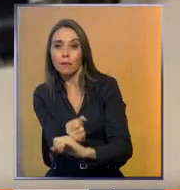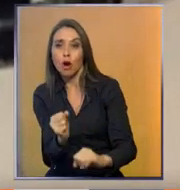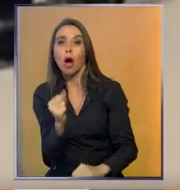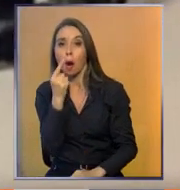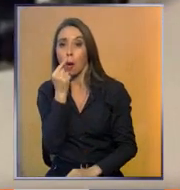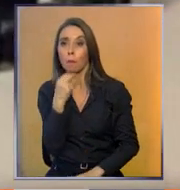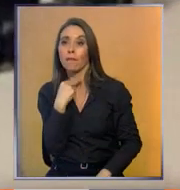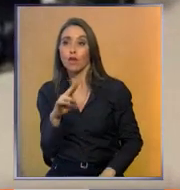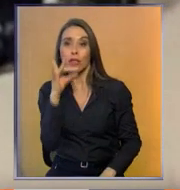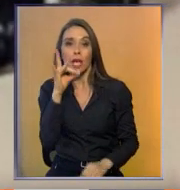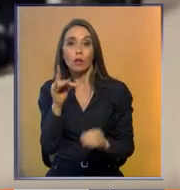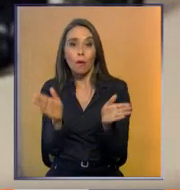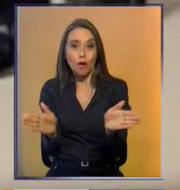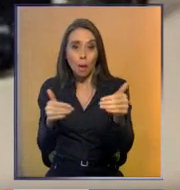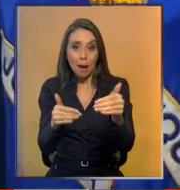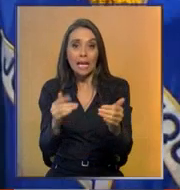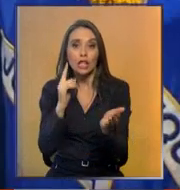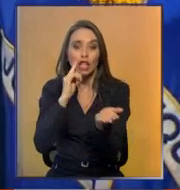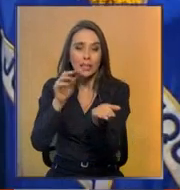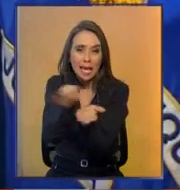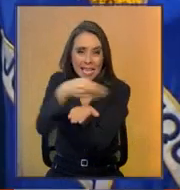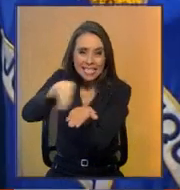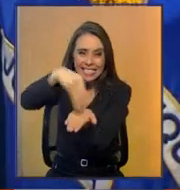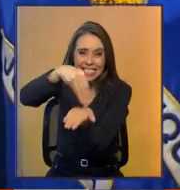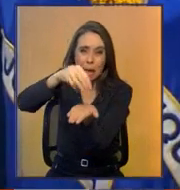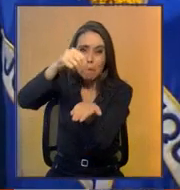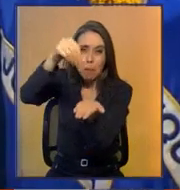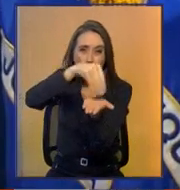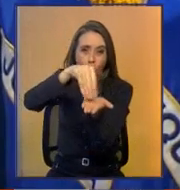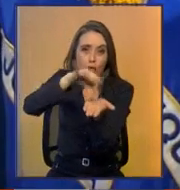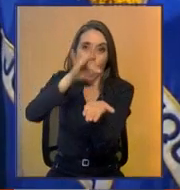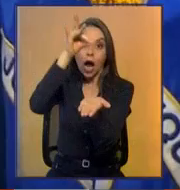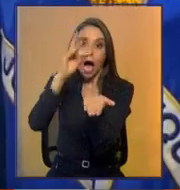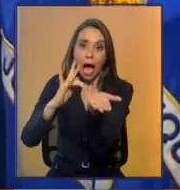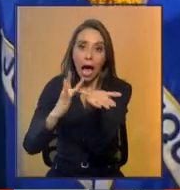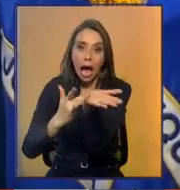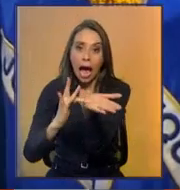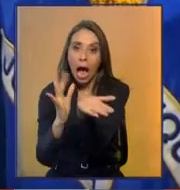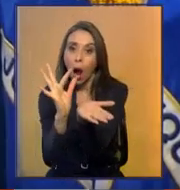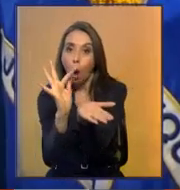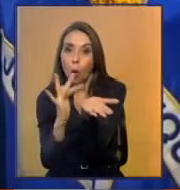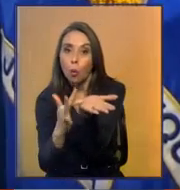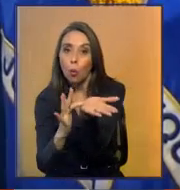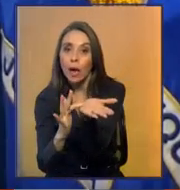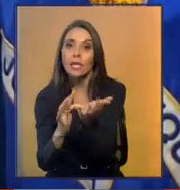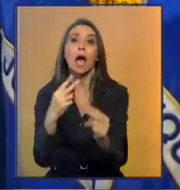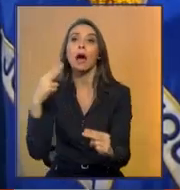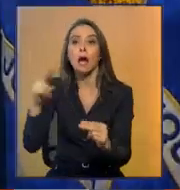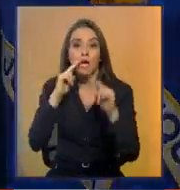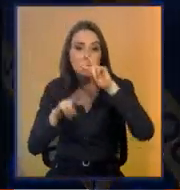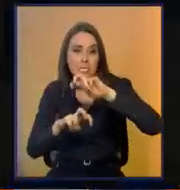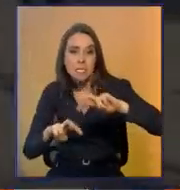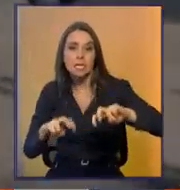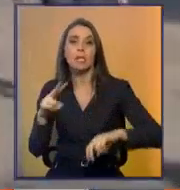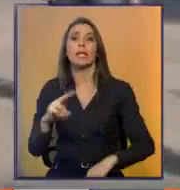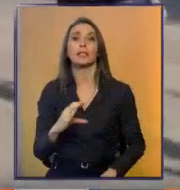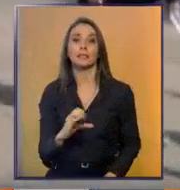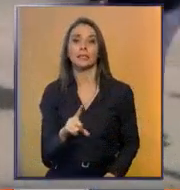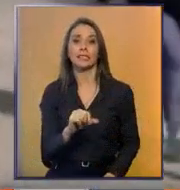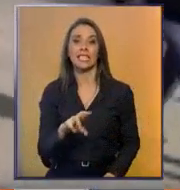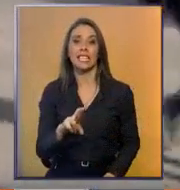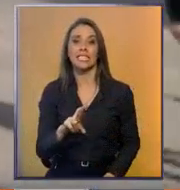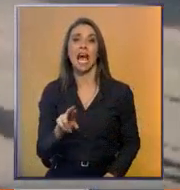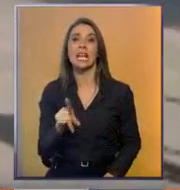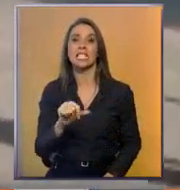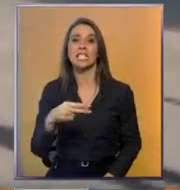una huella digital en uno de los paquetes. Hemos confirmado que esta huella es de César Sayoc. El